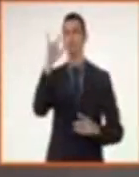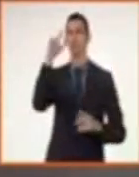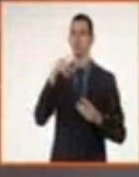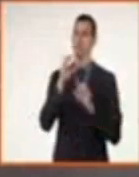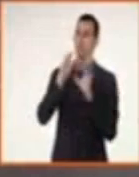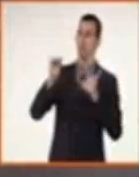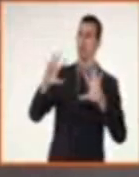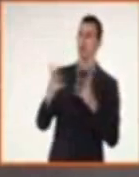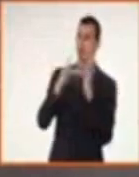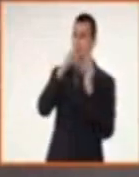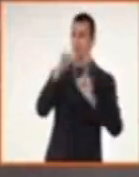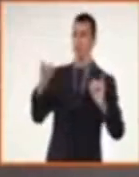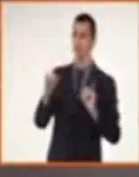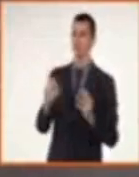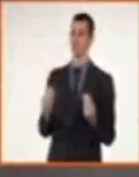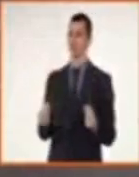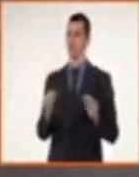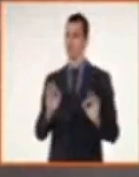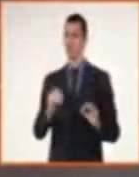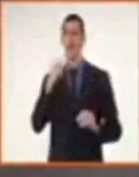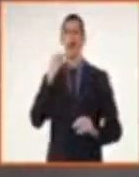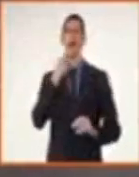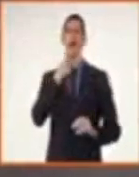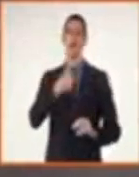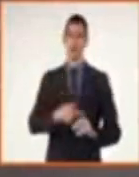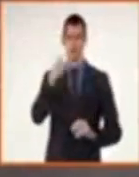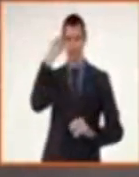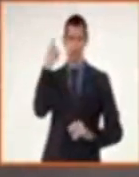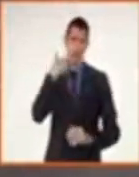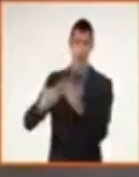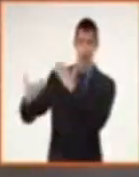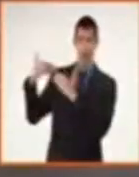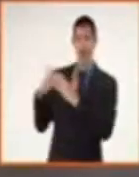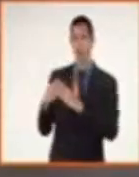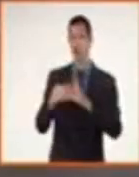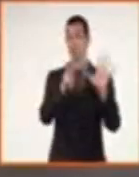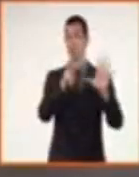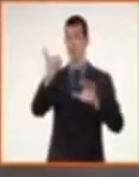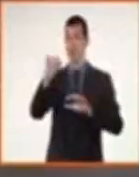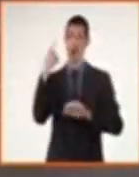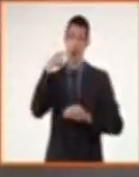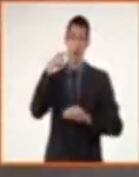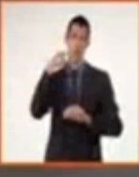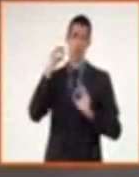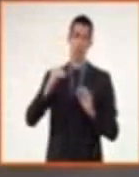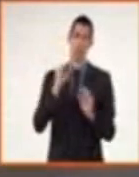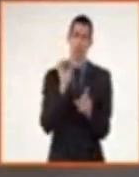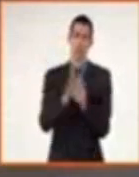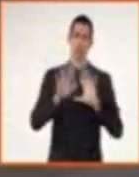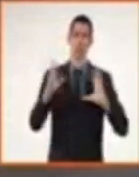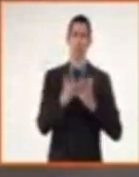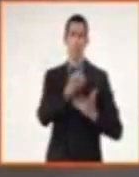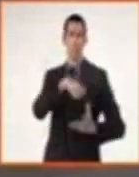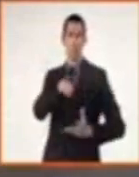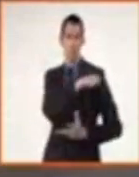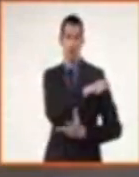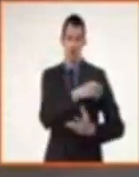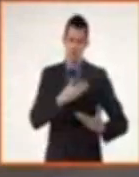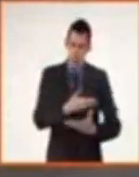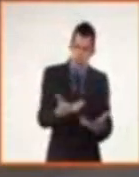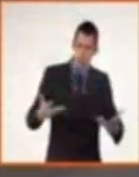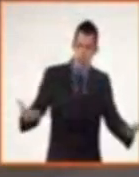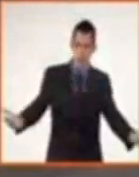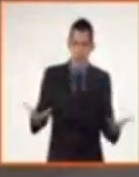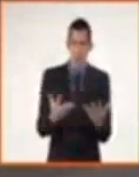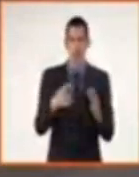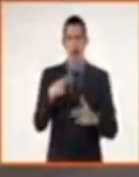fue que comenzaron a hacerse elecciones de poder popular. Bueno, pero entonces hay ese doble discurso. Yo recuerdo una periodista de